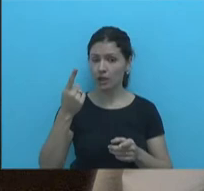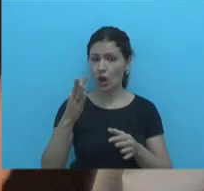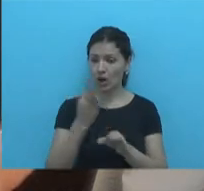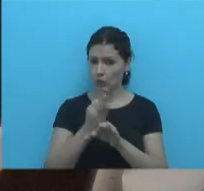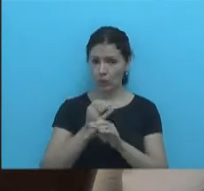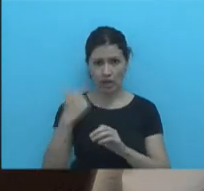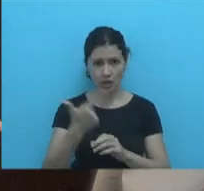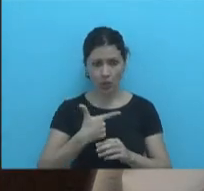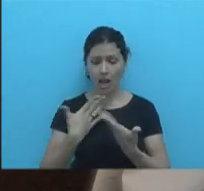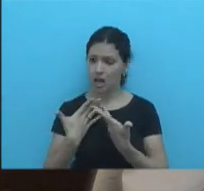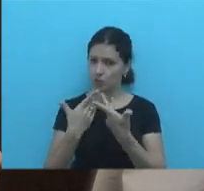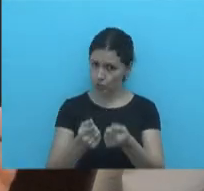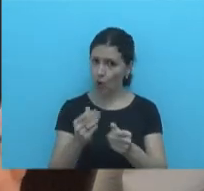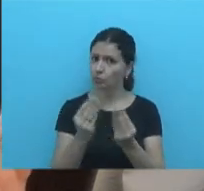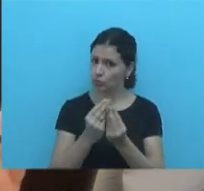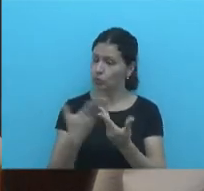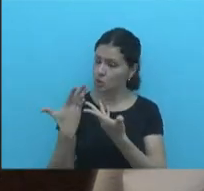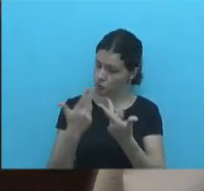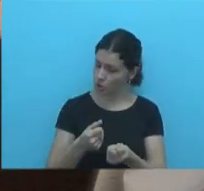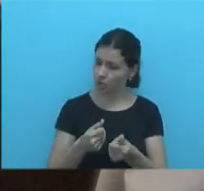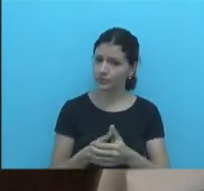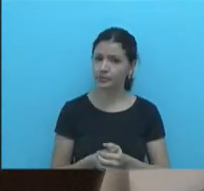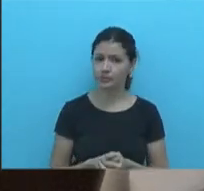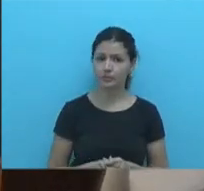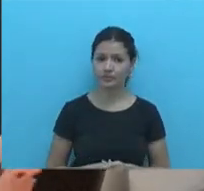en muchas oportunidades.